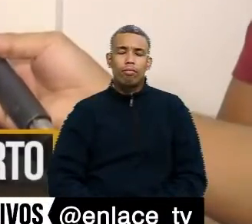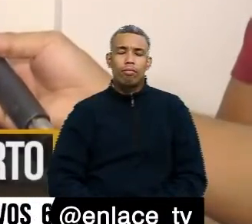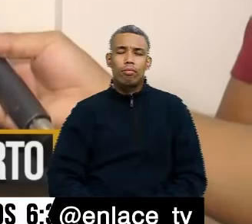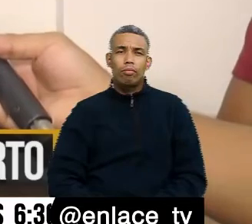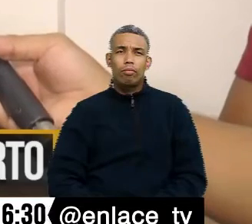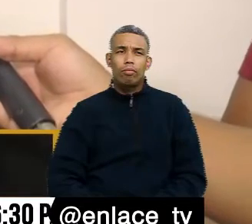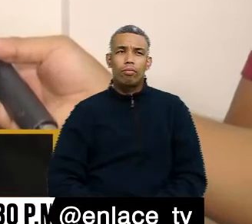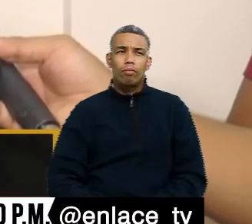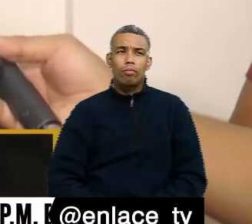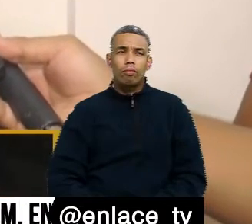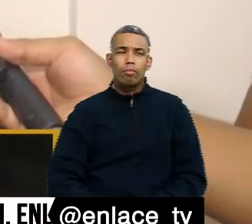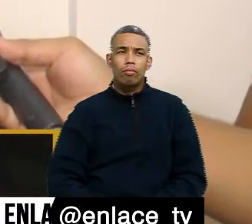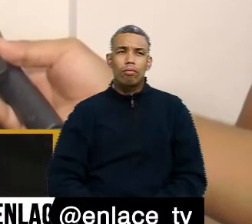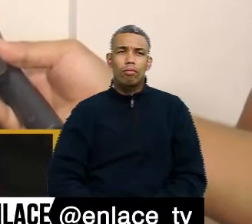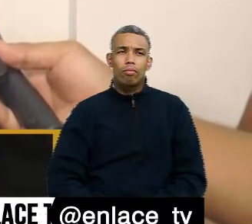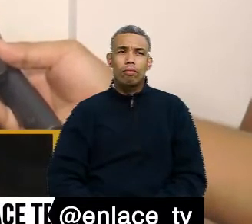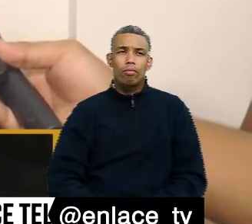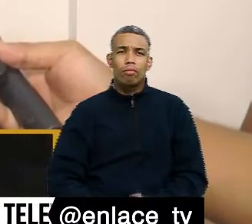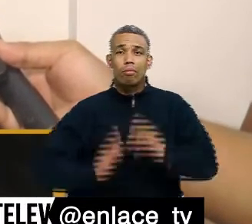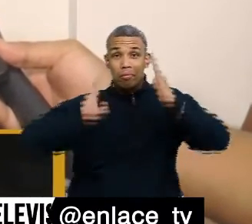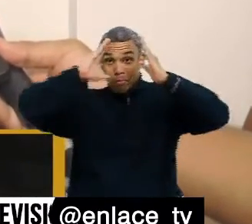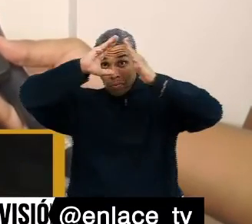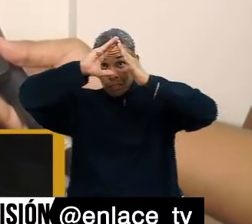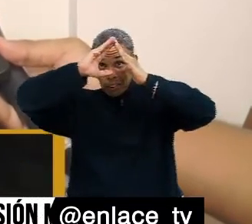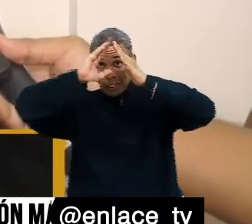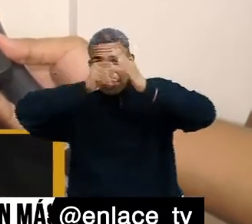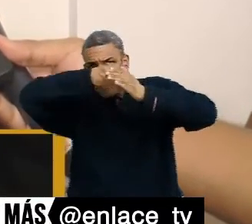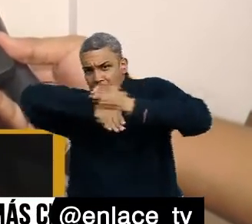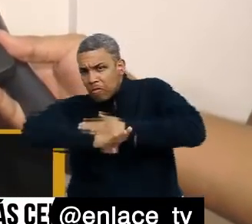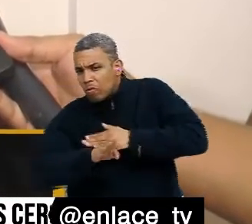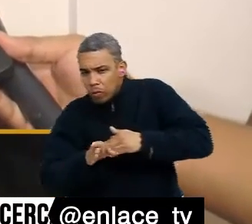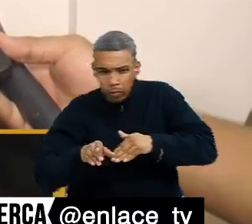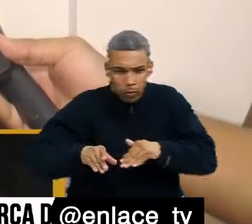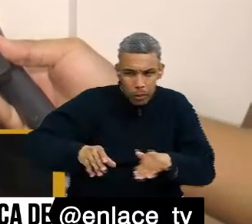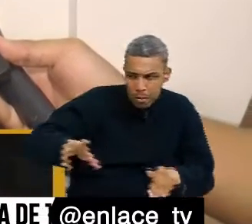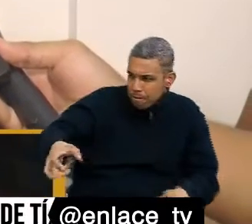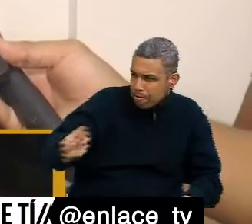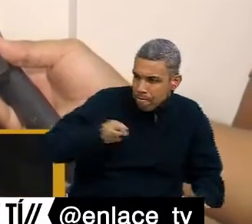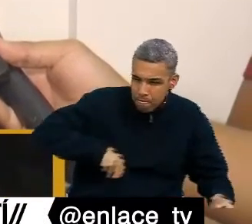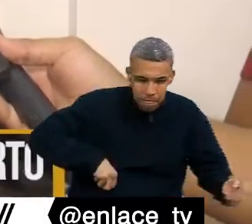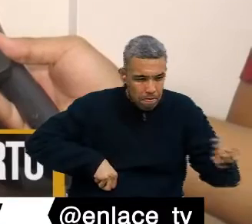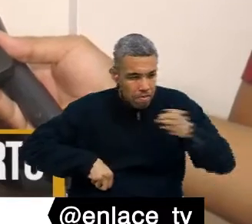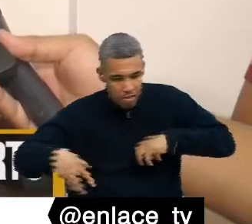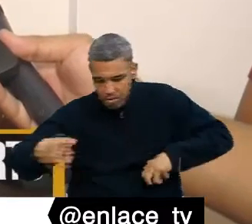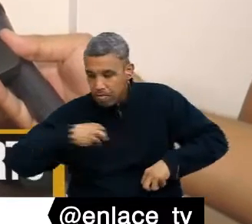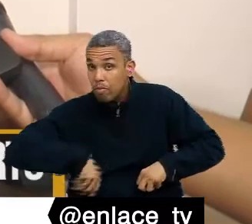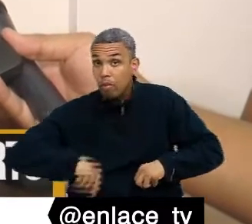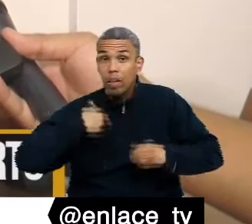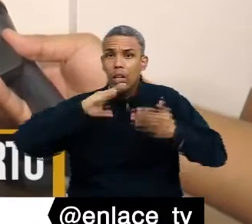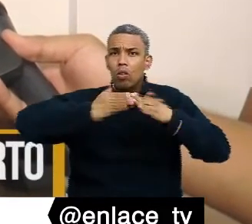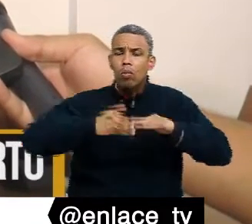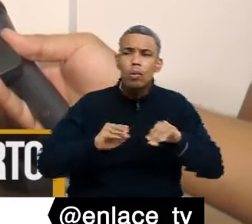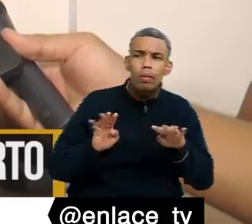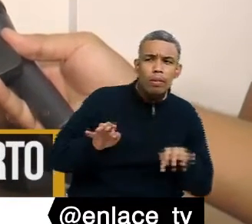Ingresa y se lleva unos elementos de la misma vivienda. Inmediatamente la ciudadanía llama a la Policía